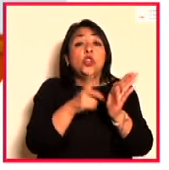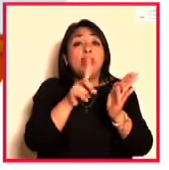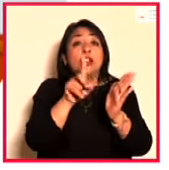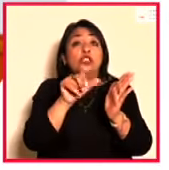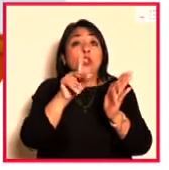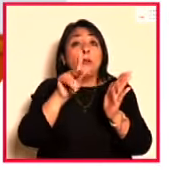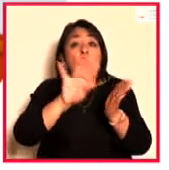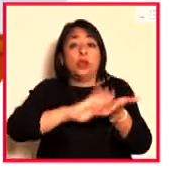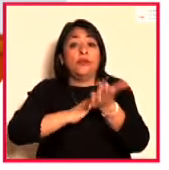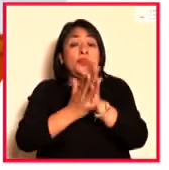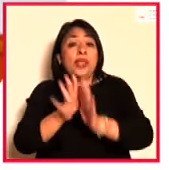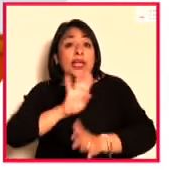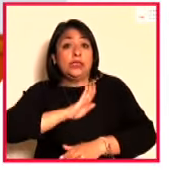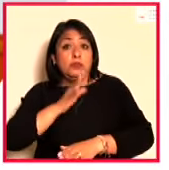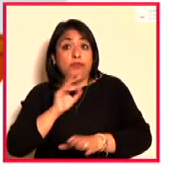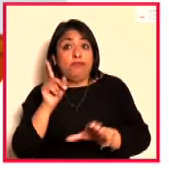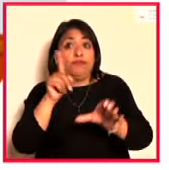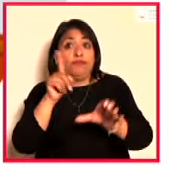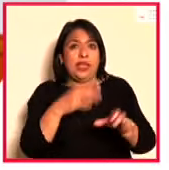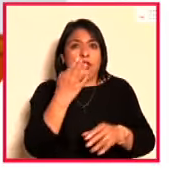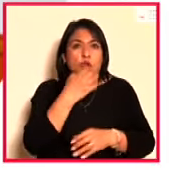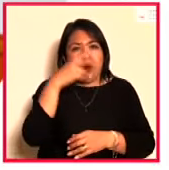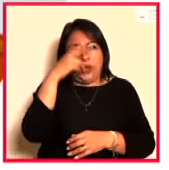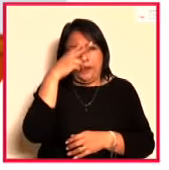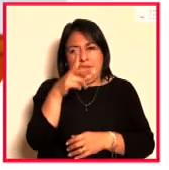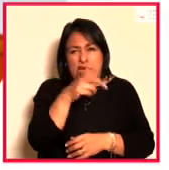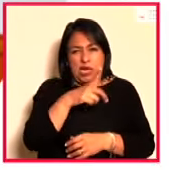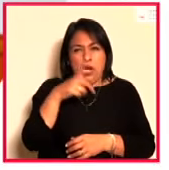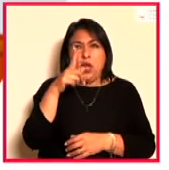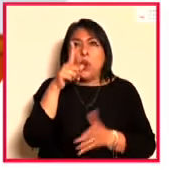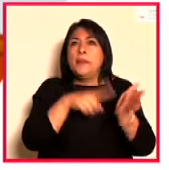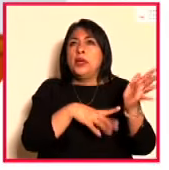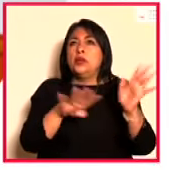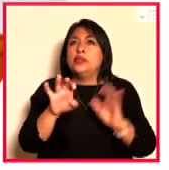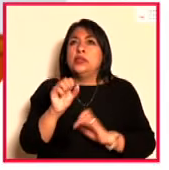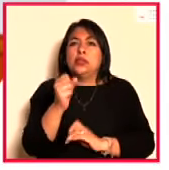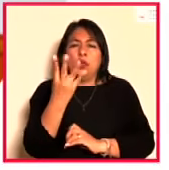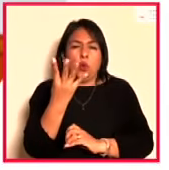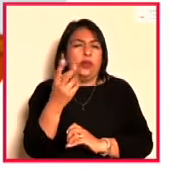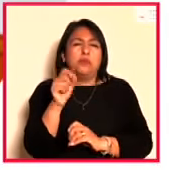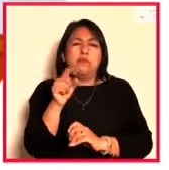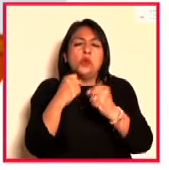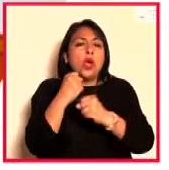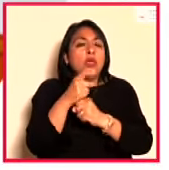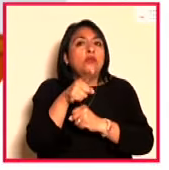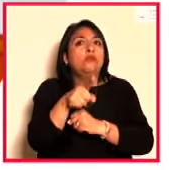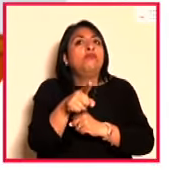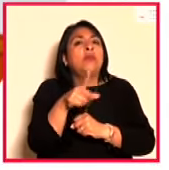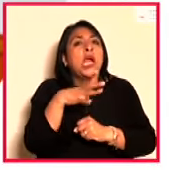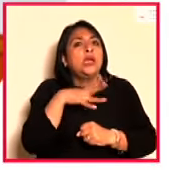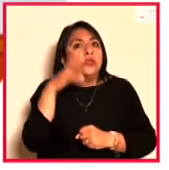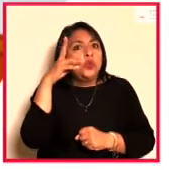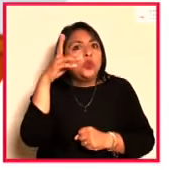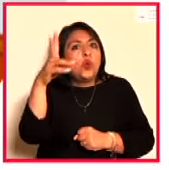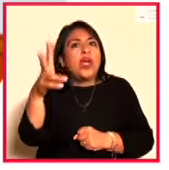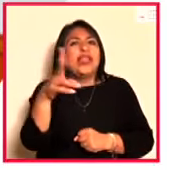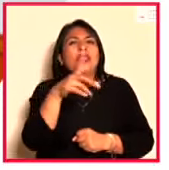Mexicana de la Lengua, que dictó en 1964. Ya por esos años solía reiterar "aún sueño y maldigo en